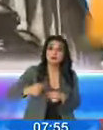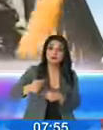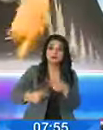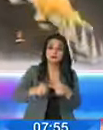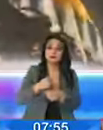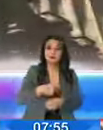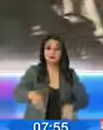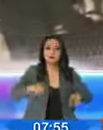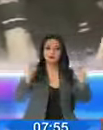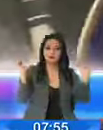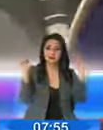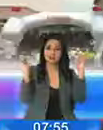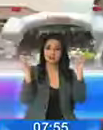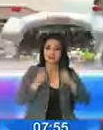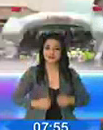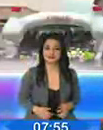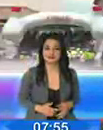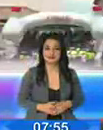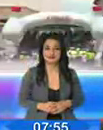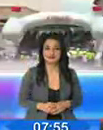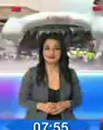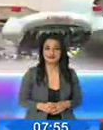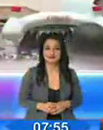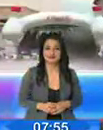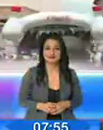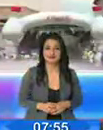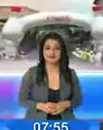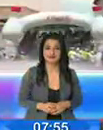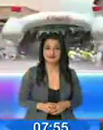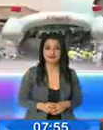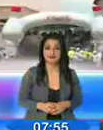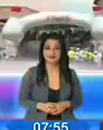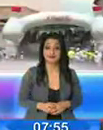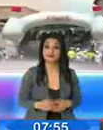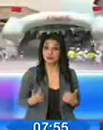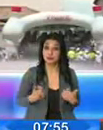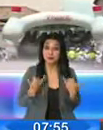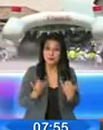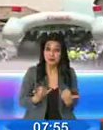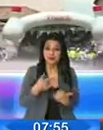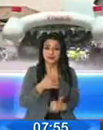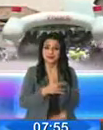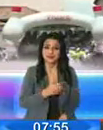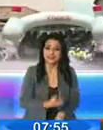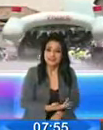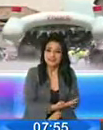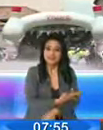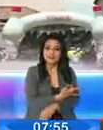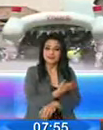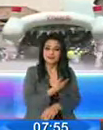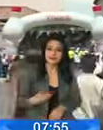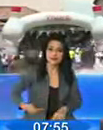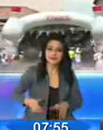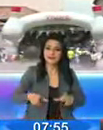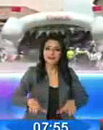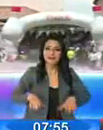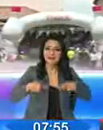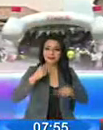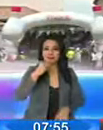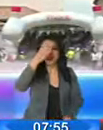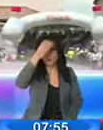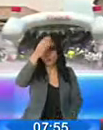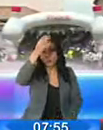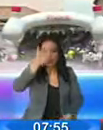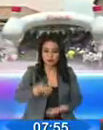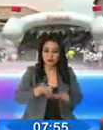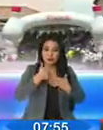estas festividades. Yo creo que ahora tenemos la sensibilidad del presidente Lenín Moreno para la cultura, que nos